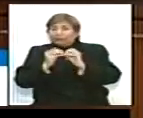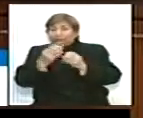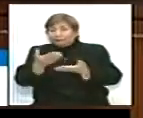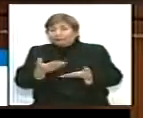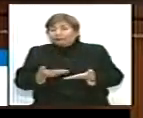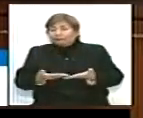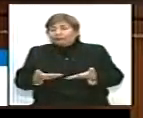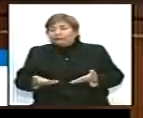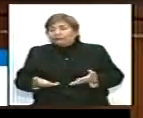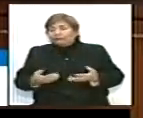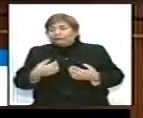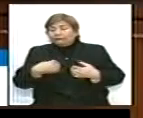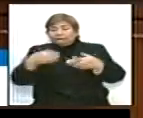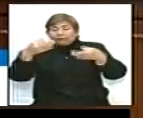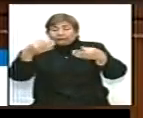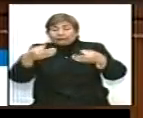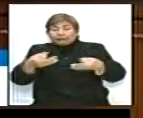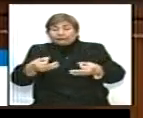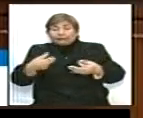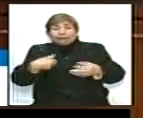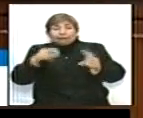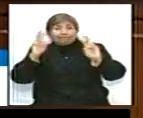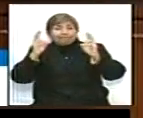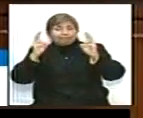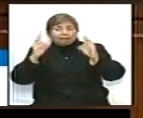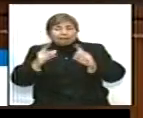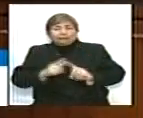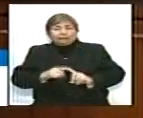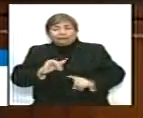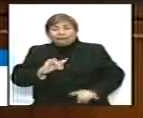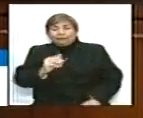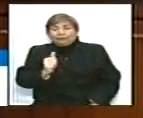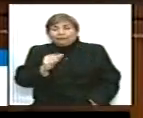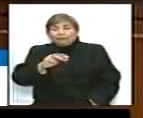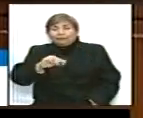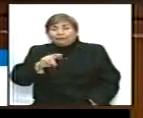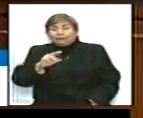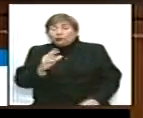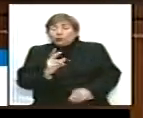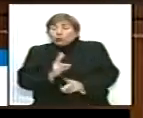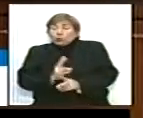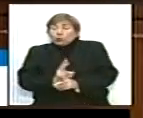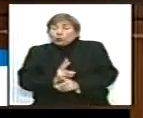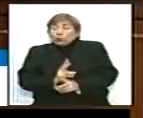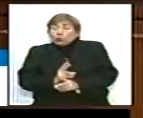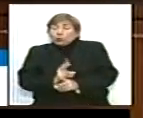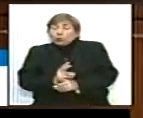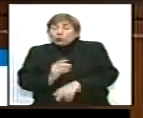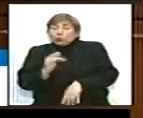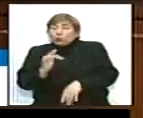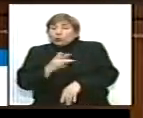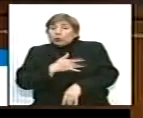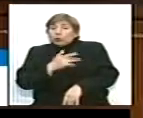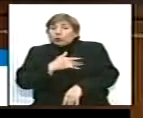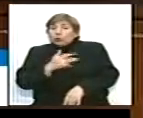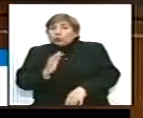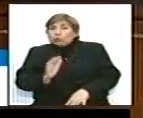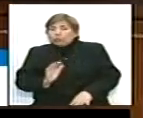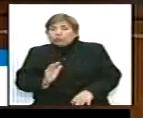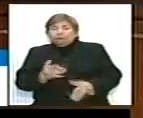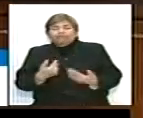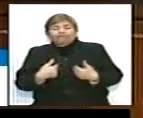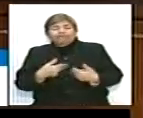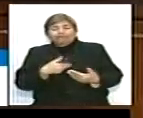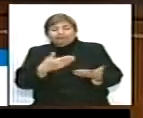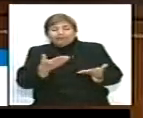presidente. Consideramos que el tema de Tía María es un tema bastante delicado, bastante sensible, y en este momento contamos